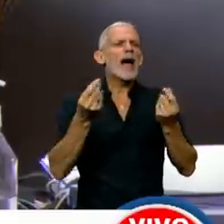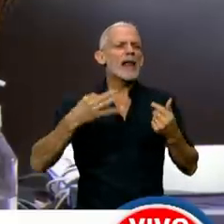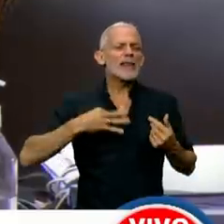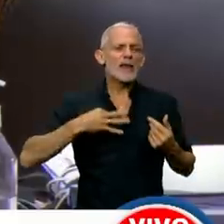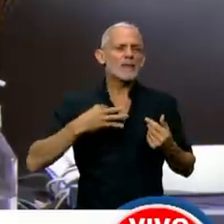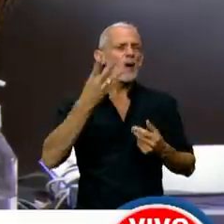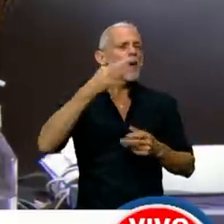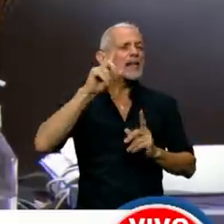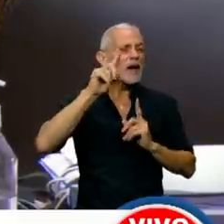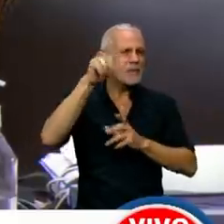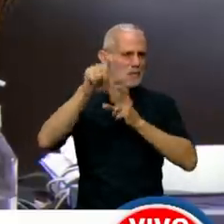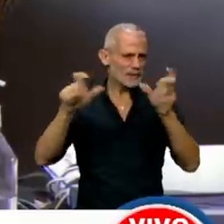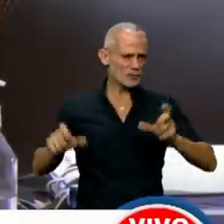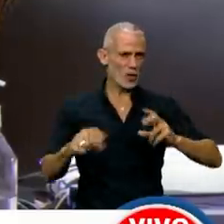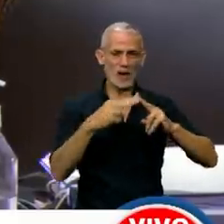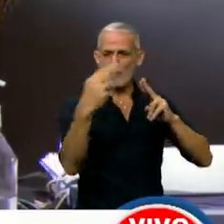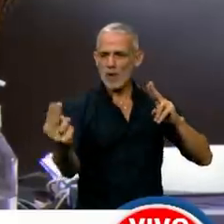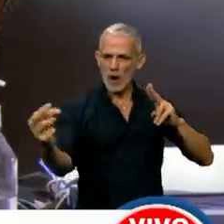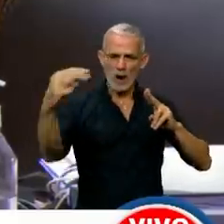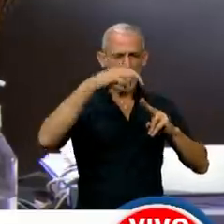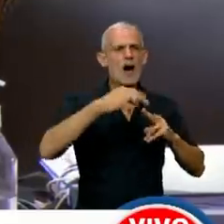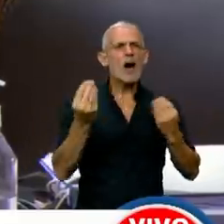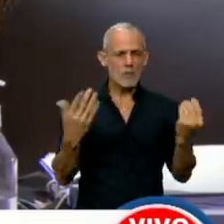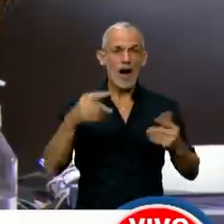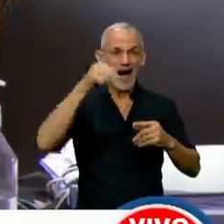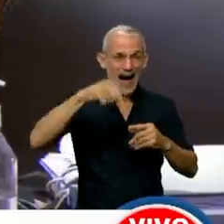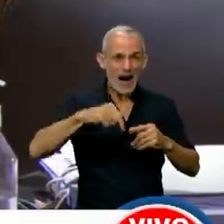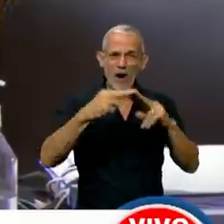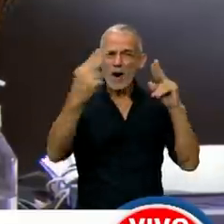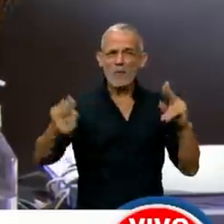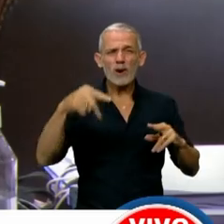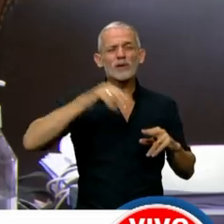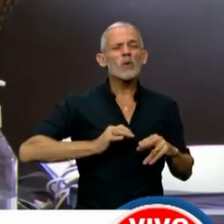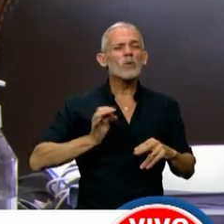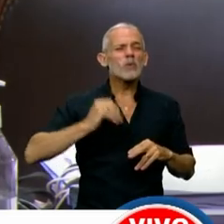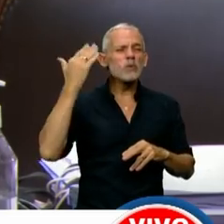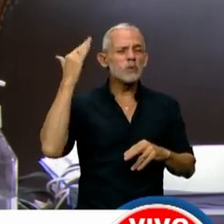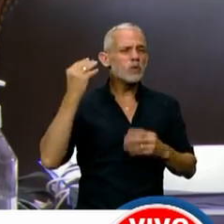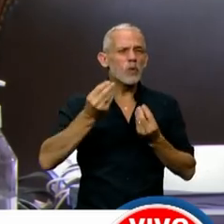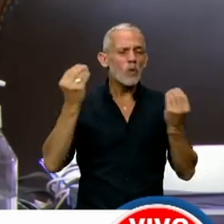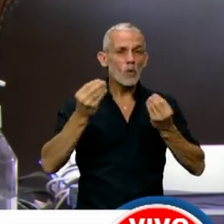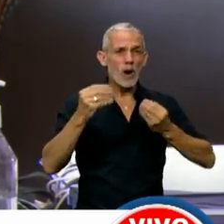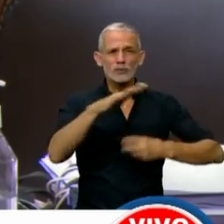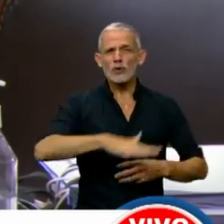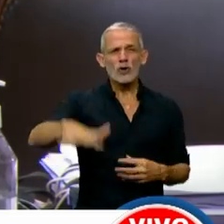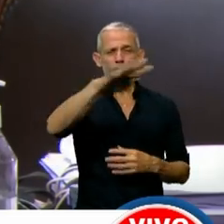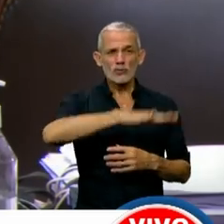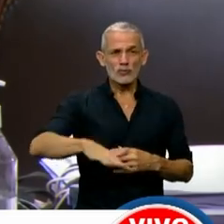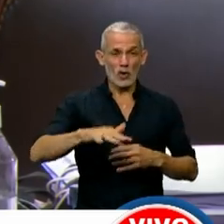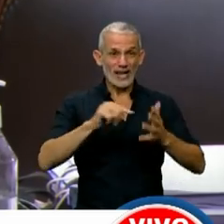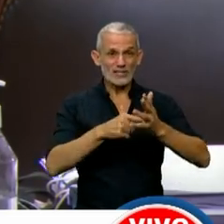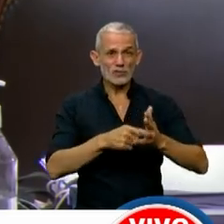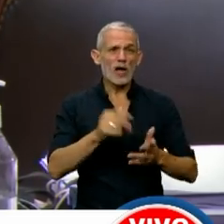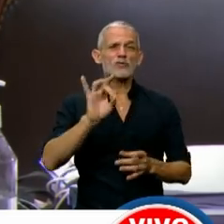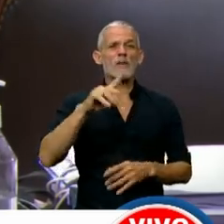de más de 40 mil habitantes actualmente el puente que se utiliza fue construido cuando esa zona de la ciudad